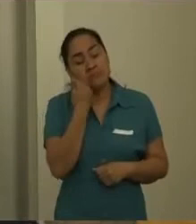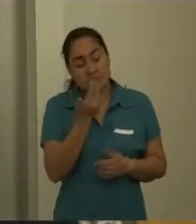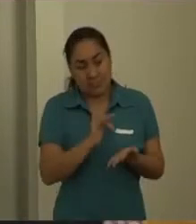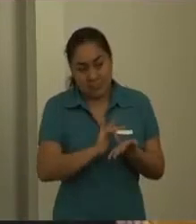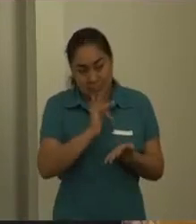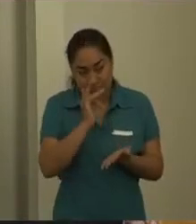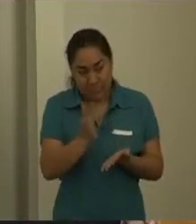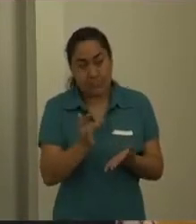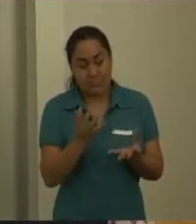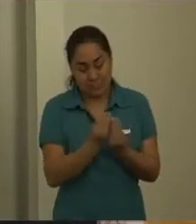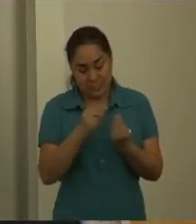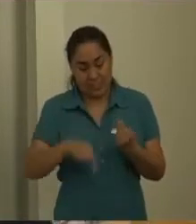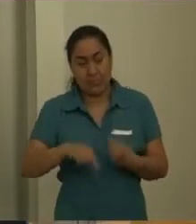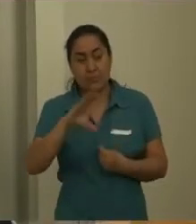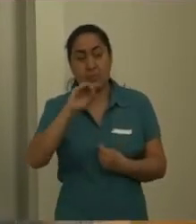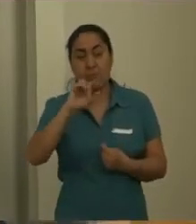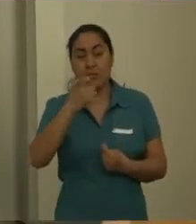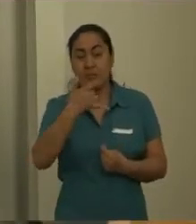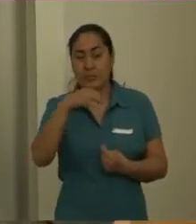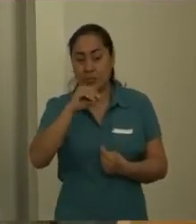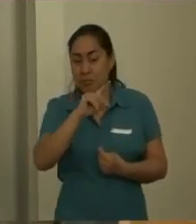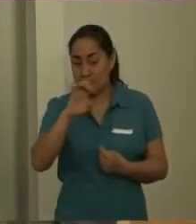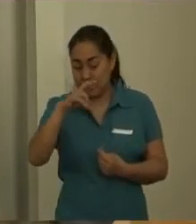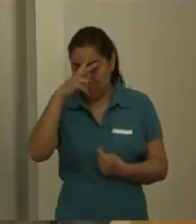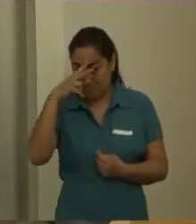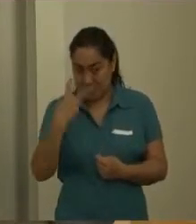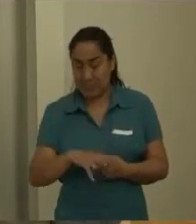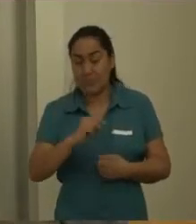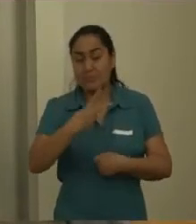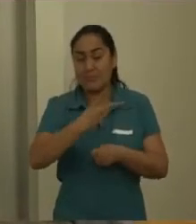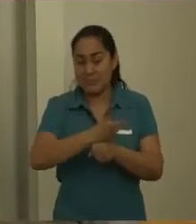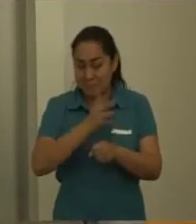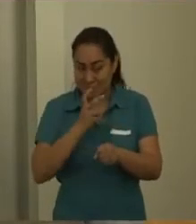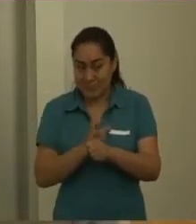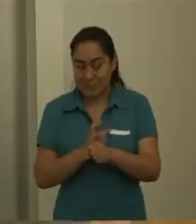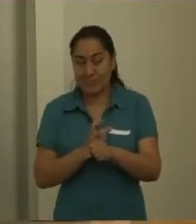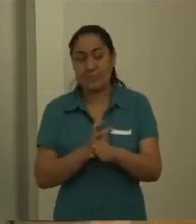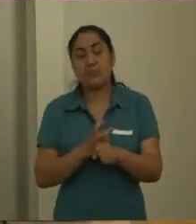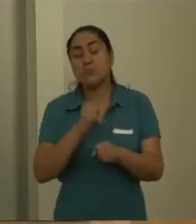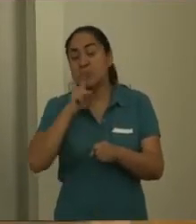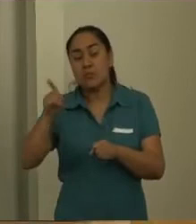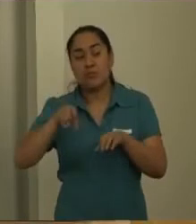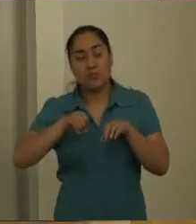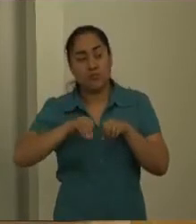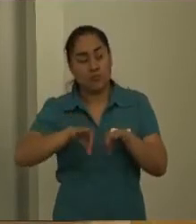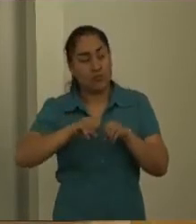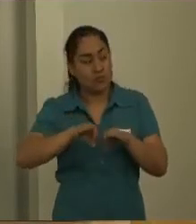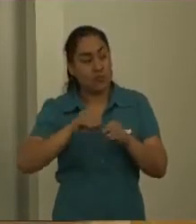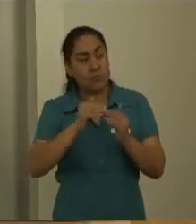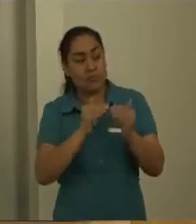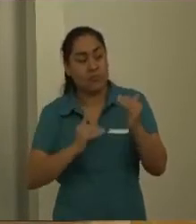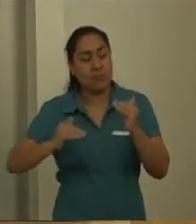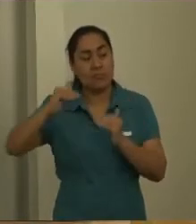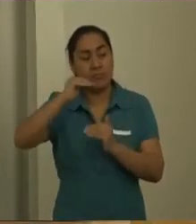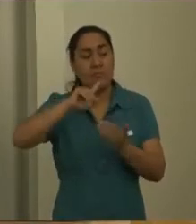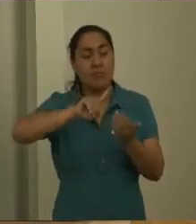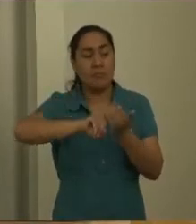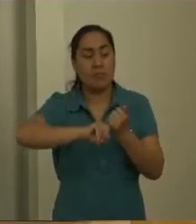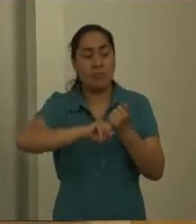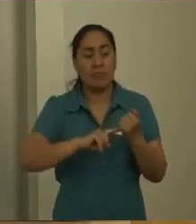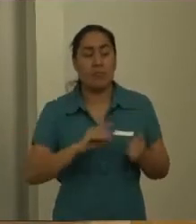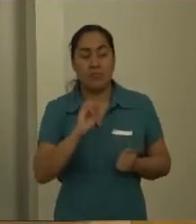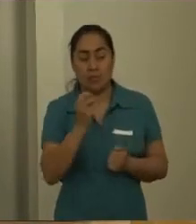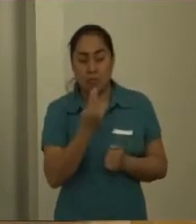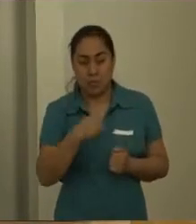colegio de mexico por la invitación a la oficina del alto comisionado de las naciones unidas